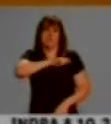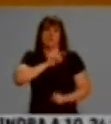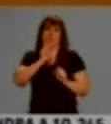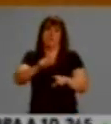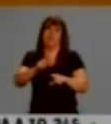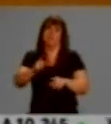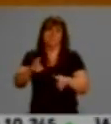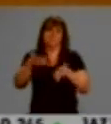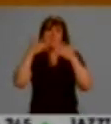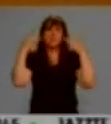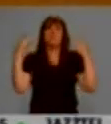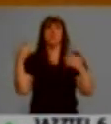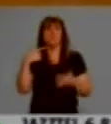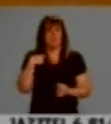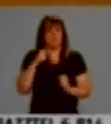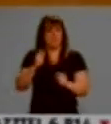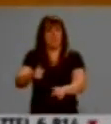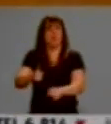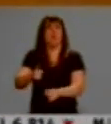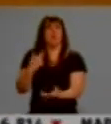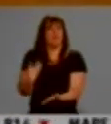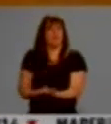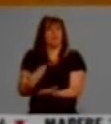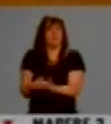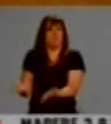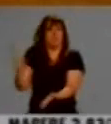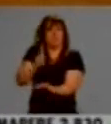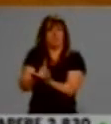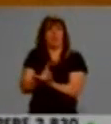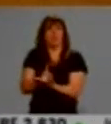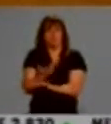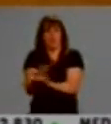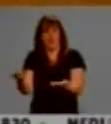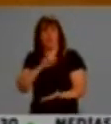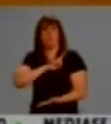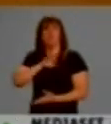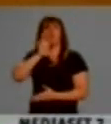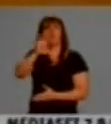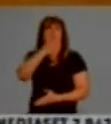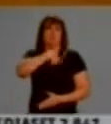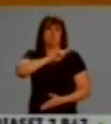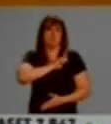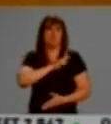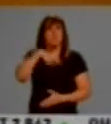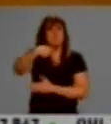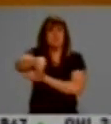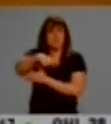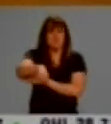importa, de devolver la credibilidad a nuestro país. Presidente,